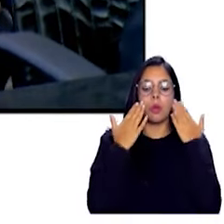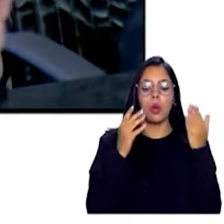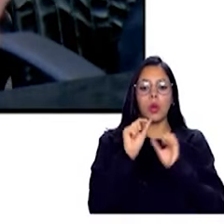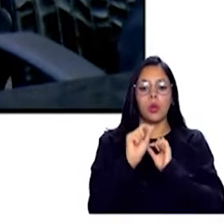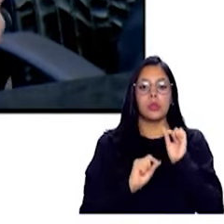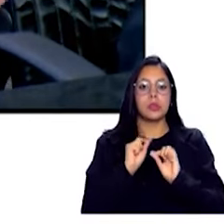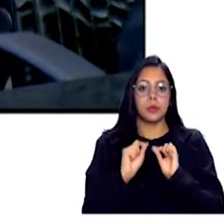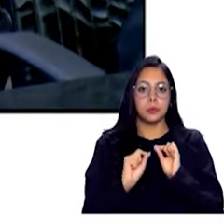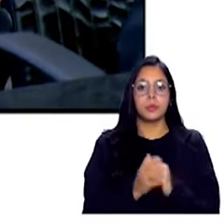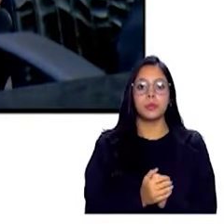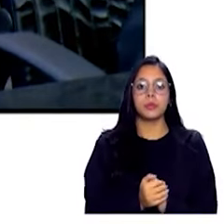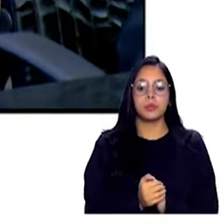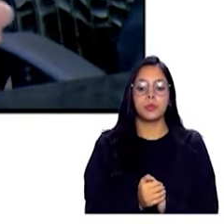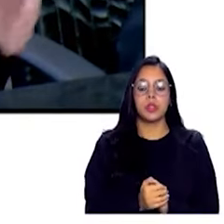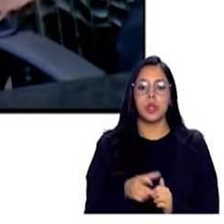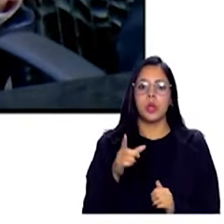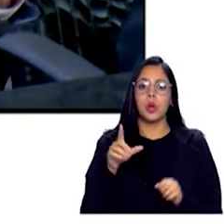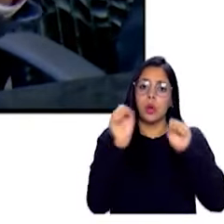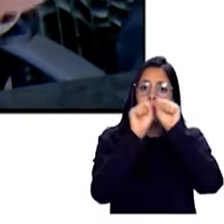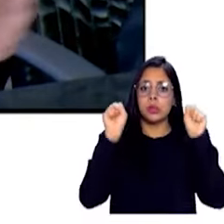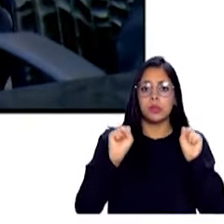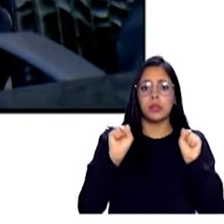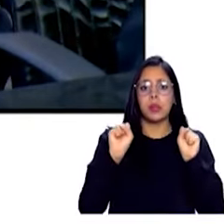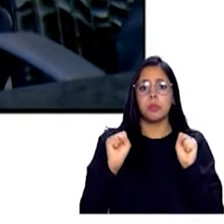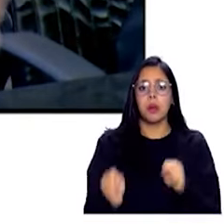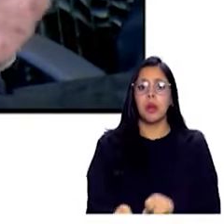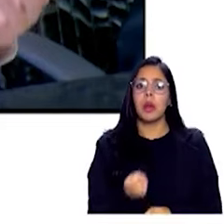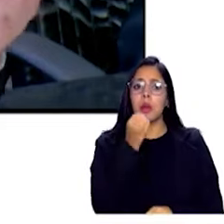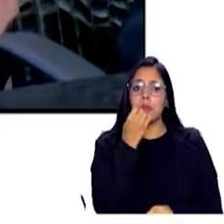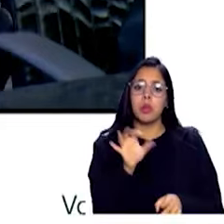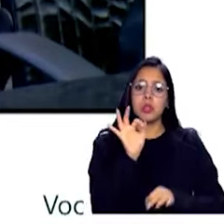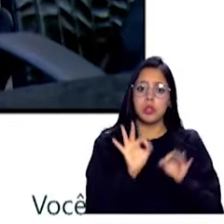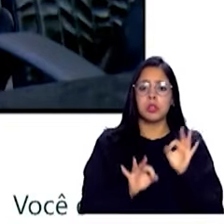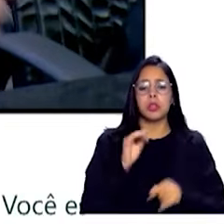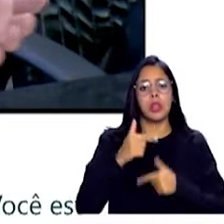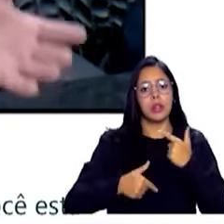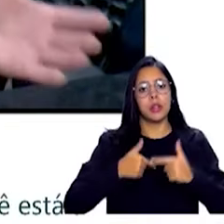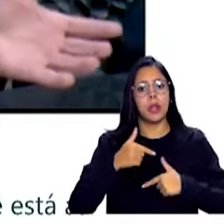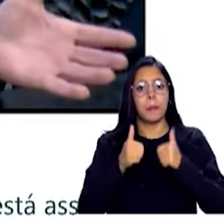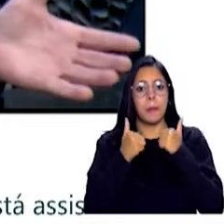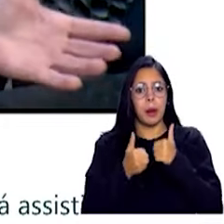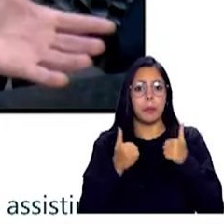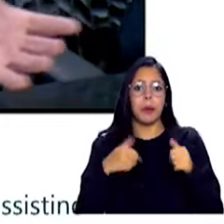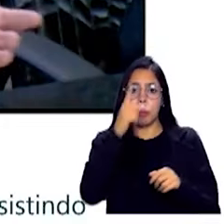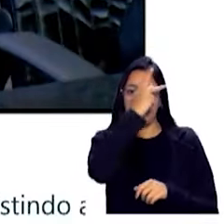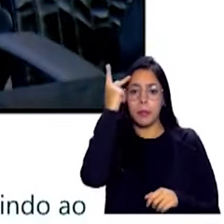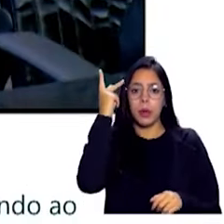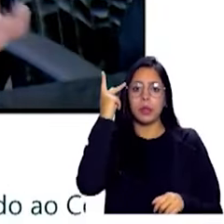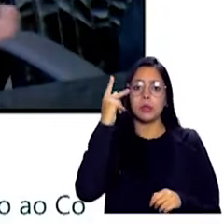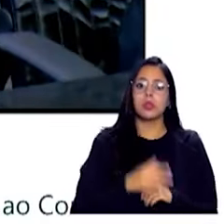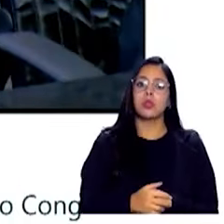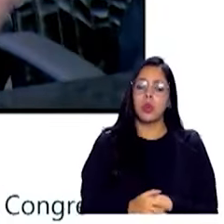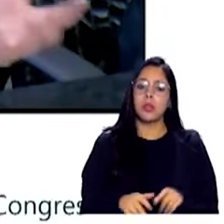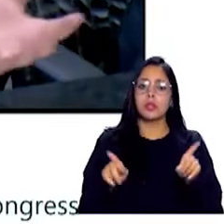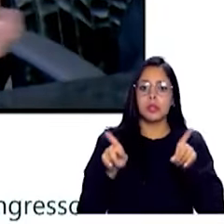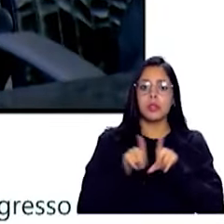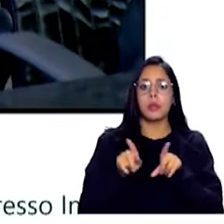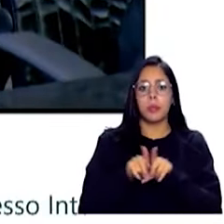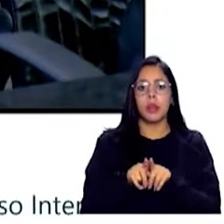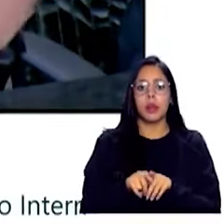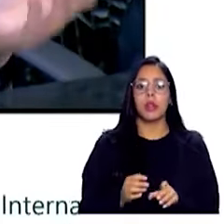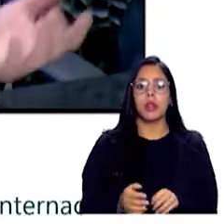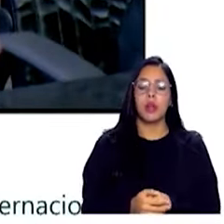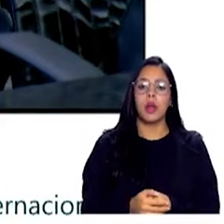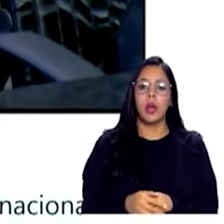sistema que la justicia profesional Y que la gente por unas vías o por otras por ejemplo en el ámbito penal se ha intensificado